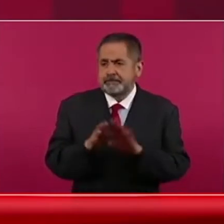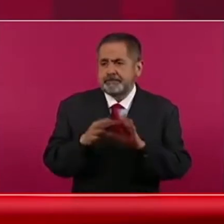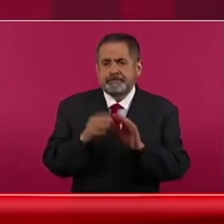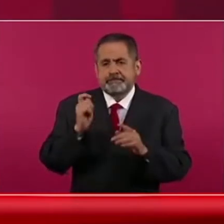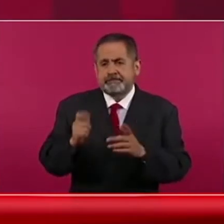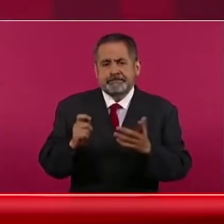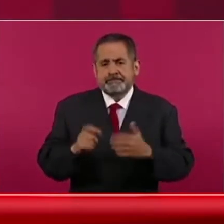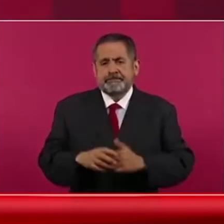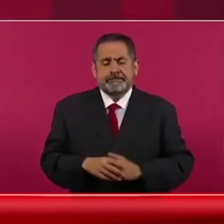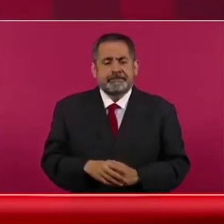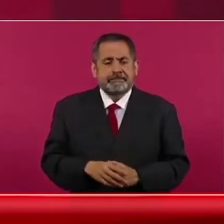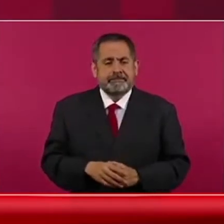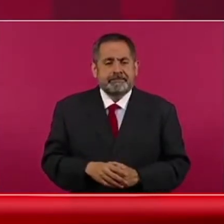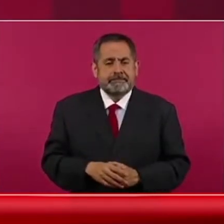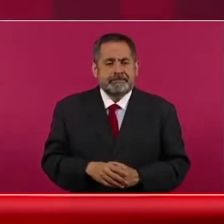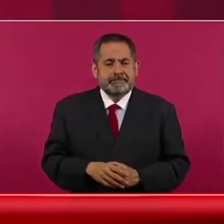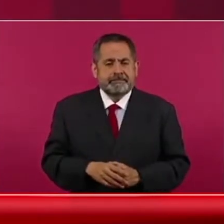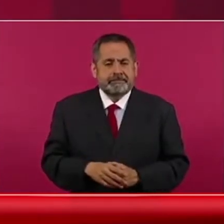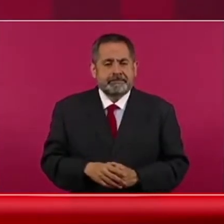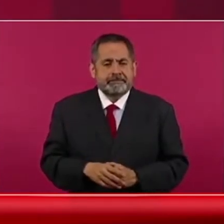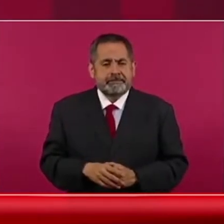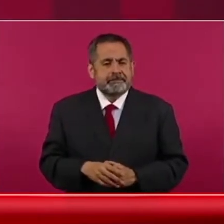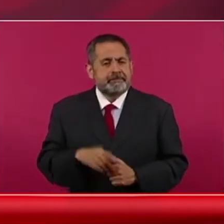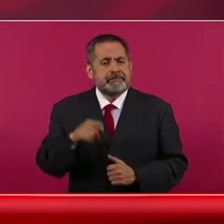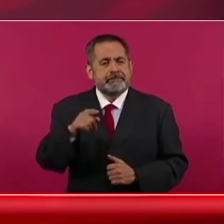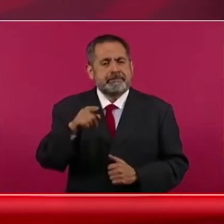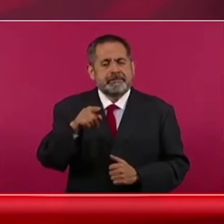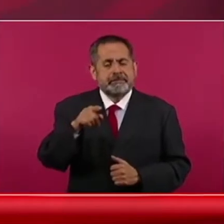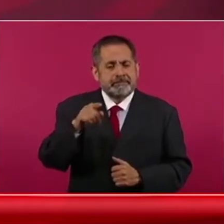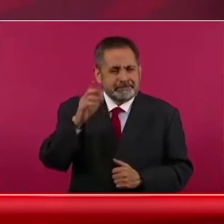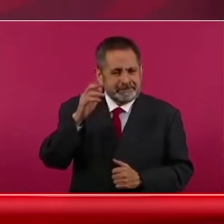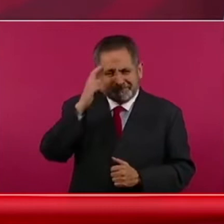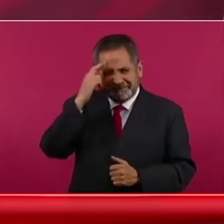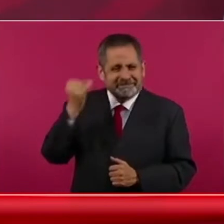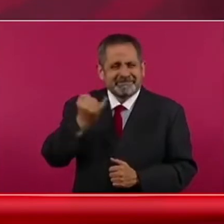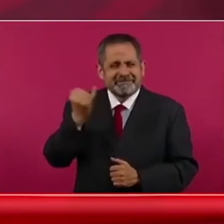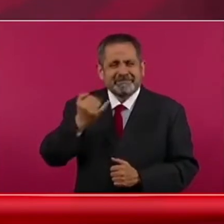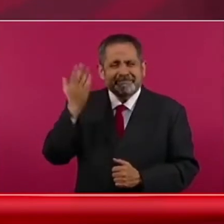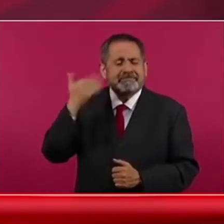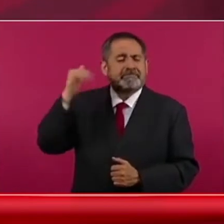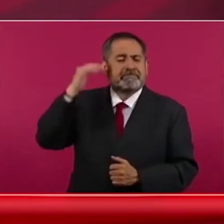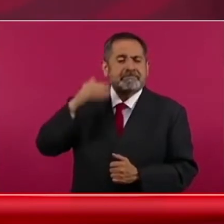como lo que era el gasto de publicidad